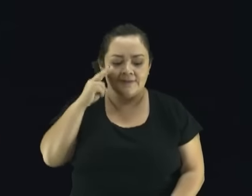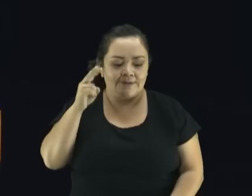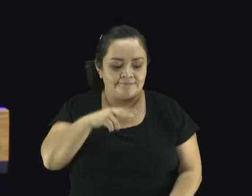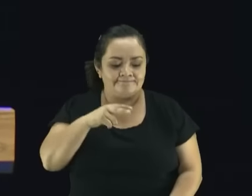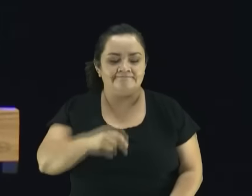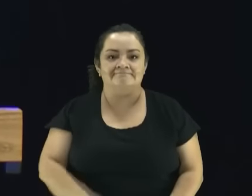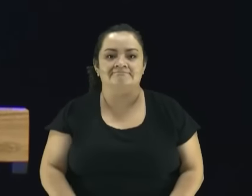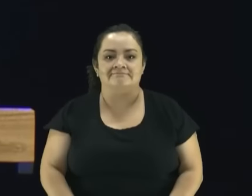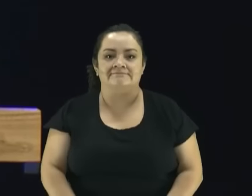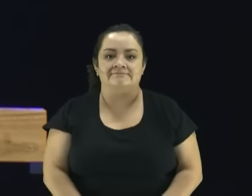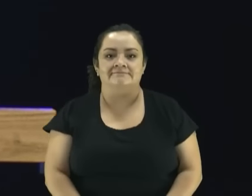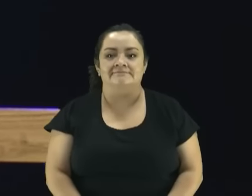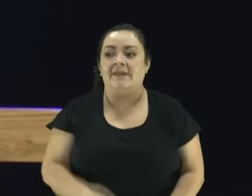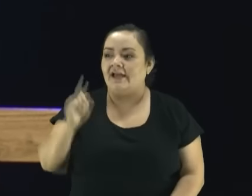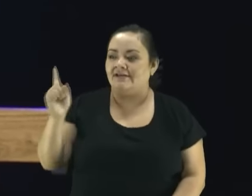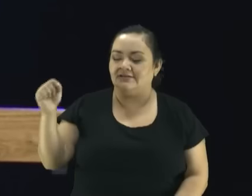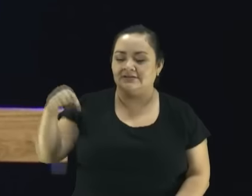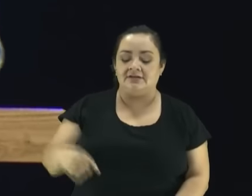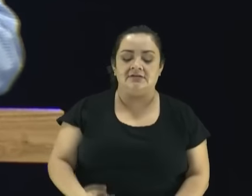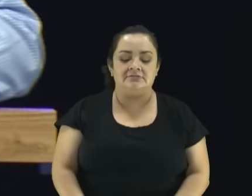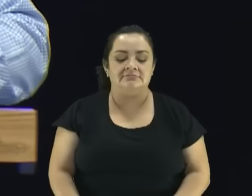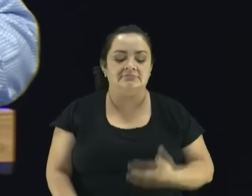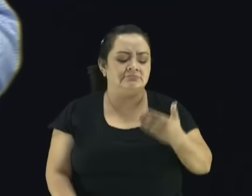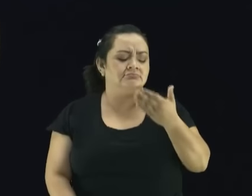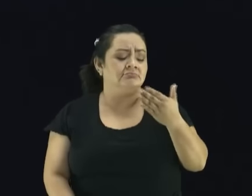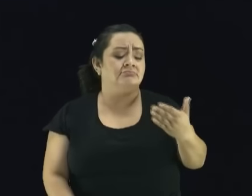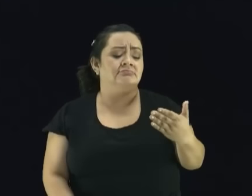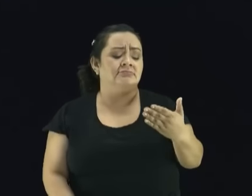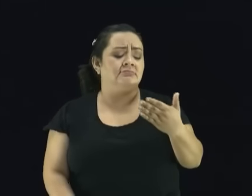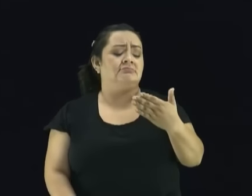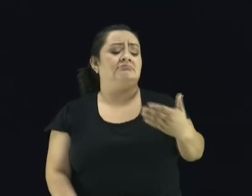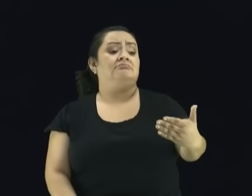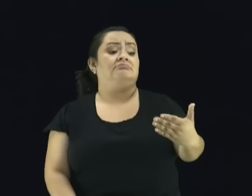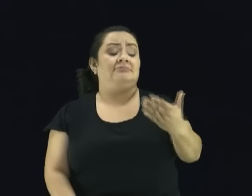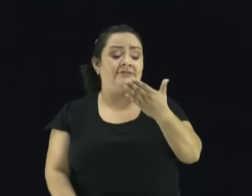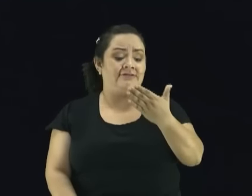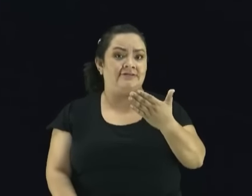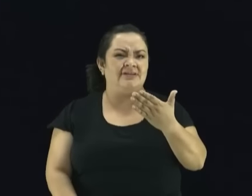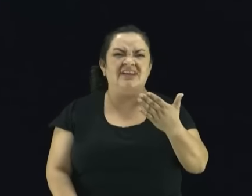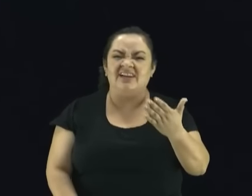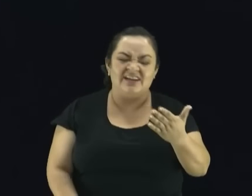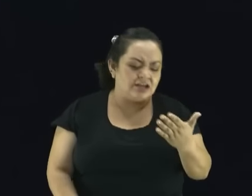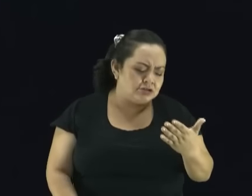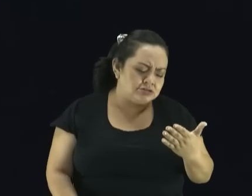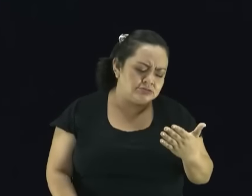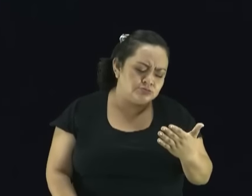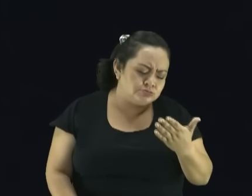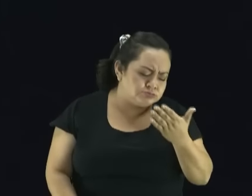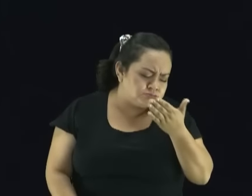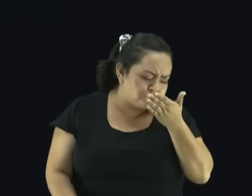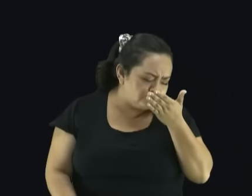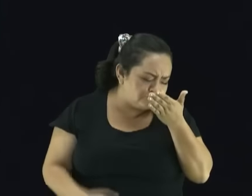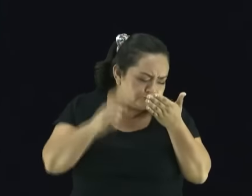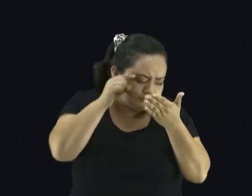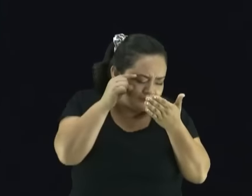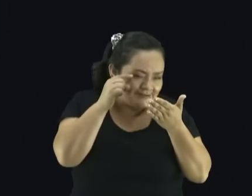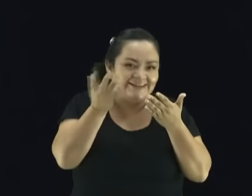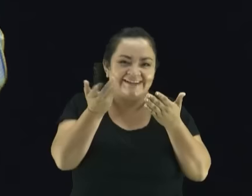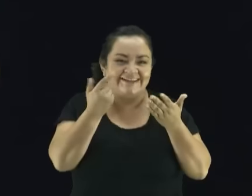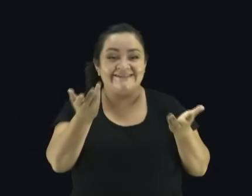abajo y este que estaba arriba sin lentes que no le funciona los dos entonces comé a decir qué dice aquí decía Jorge Qué dice